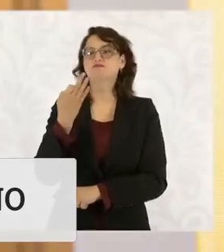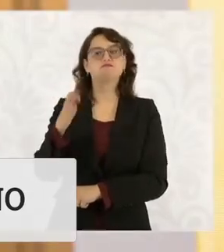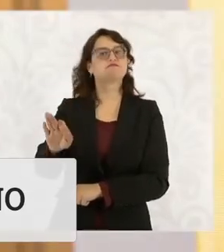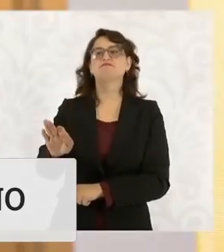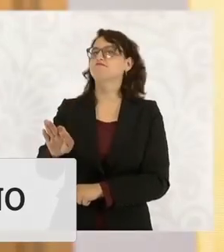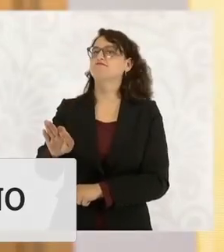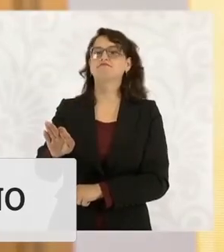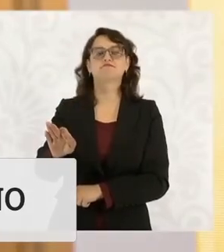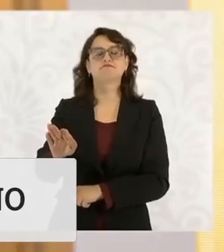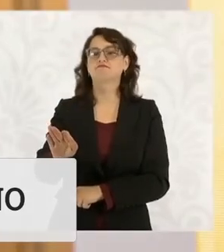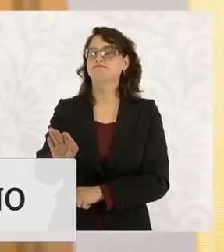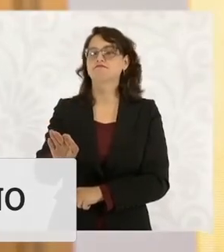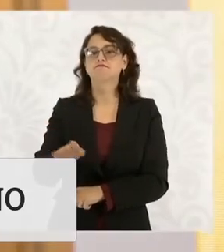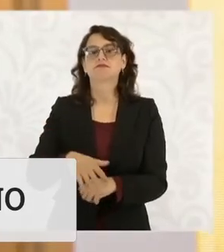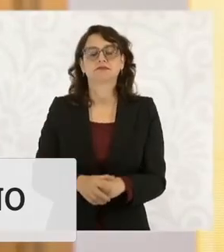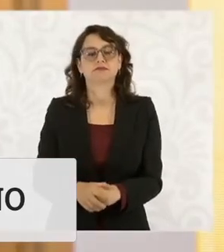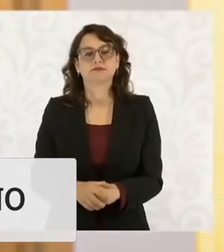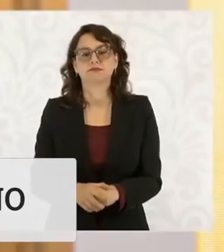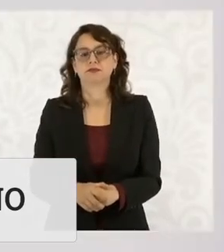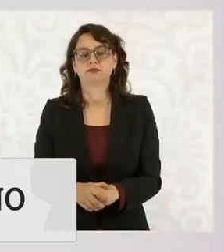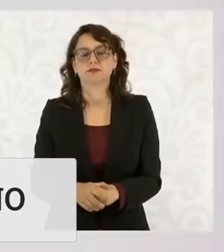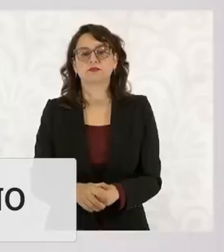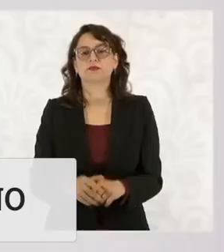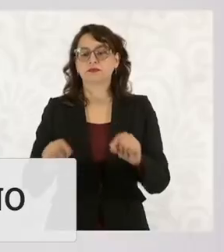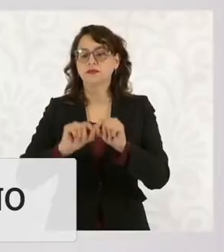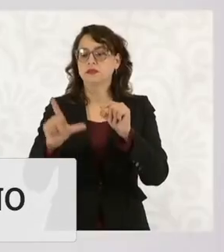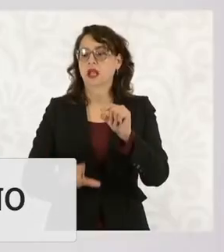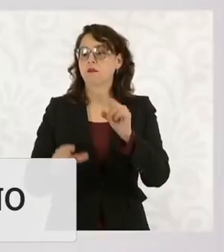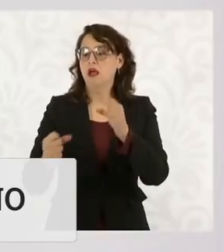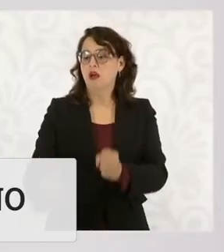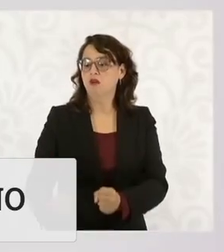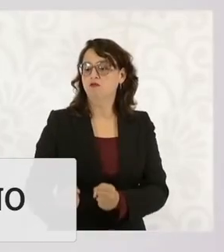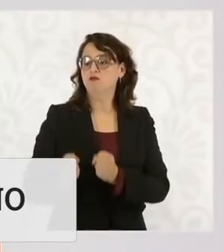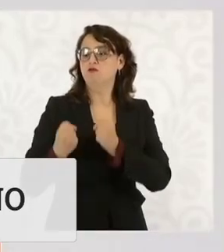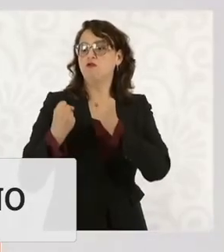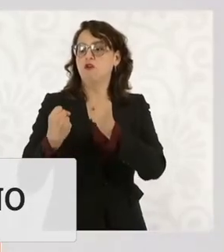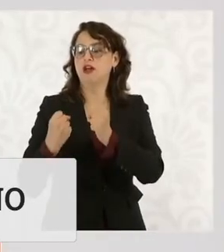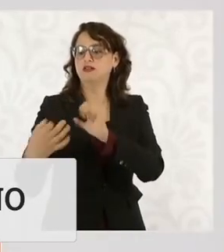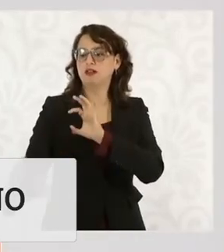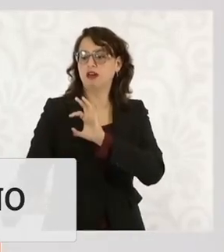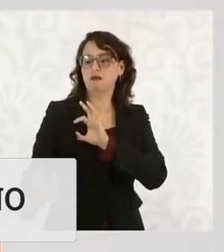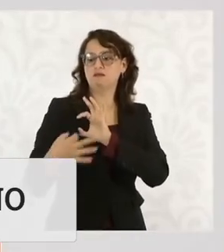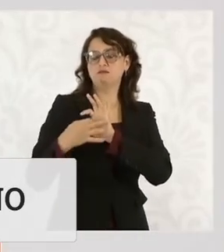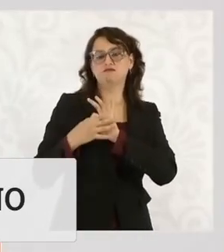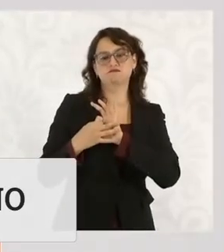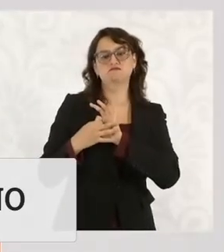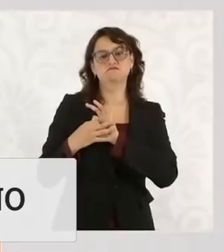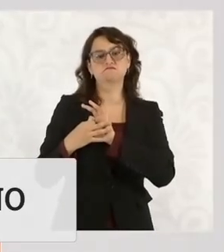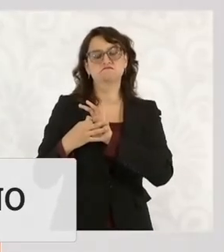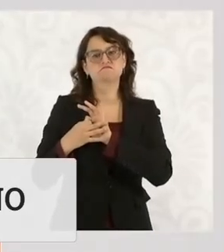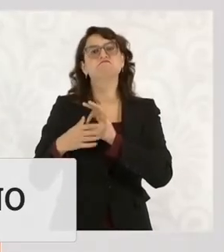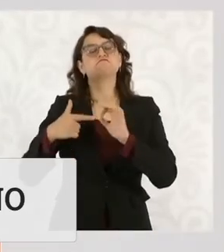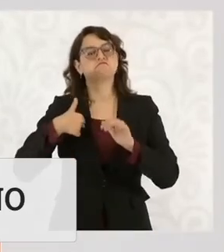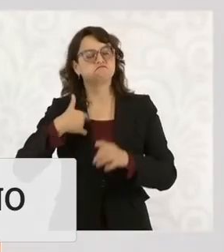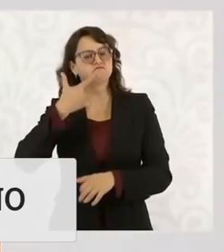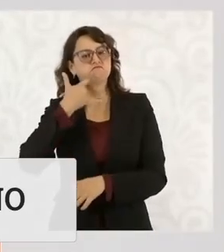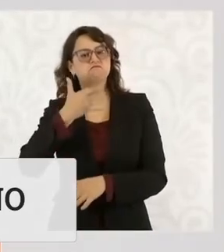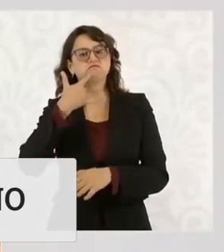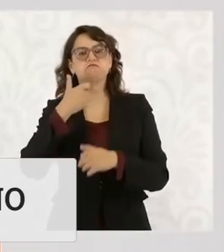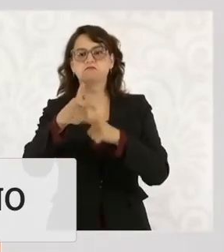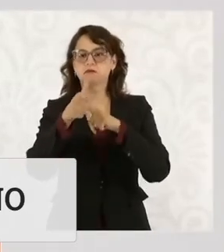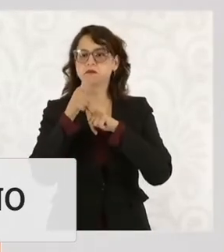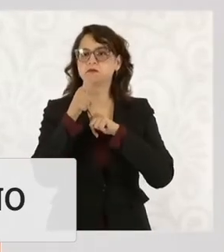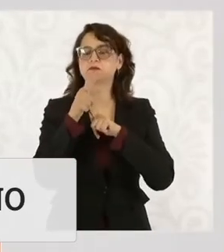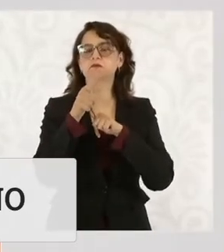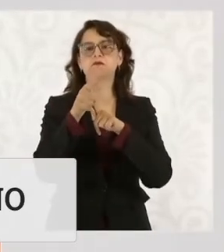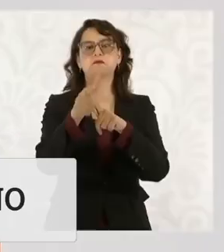traicionar. Con la fuerza de México, de nuestro pueblo, caminaré sin descanso,